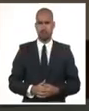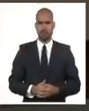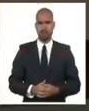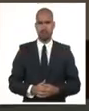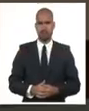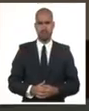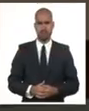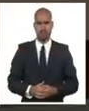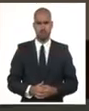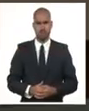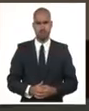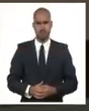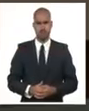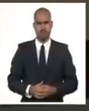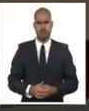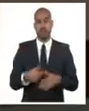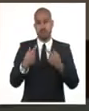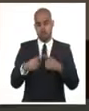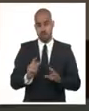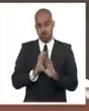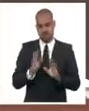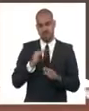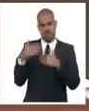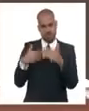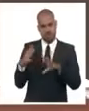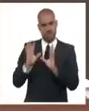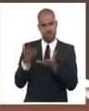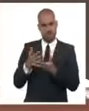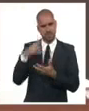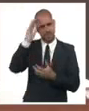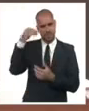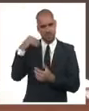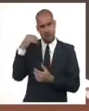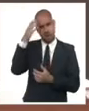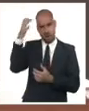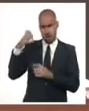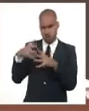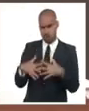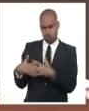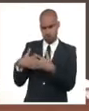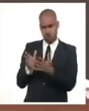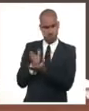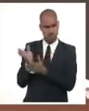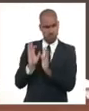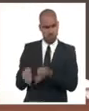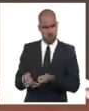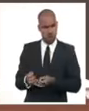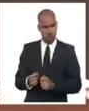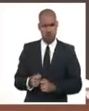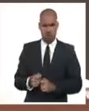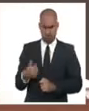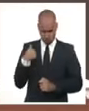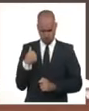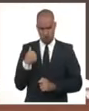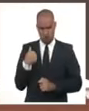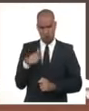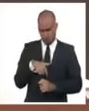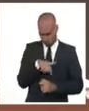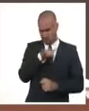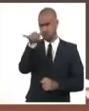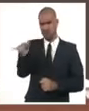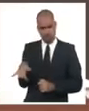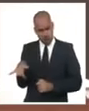estos procesos relacionados con la cumbre y por la actitud mantenida por el gobierno de los Estados Unidos, les puedo asegurar que yo no asistiré